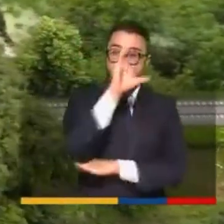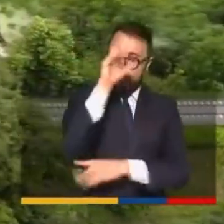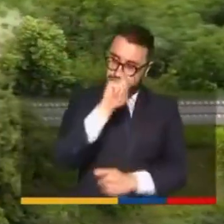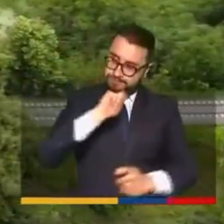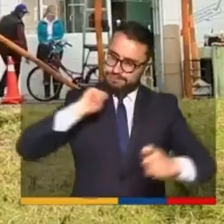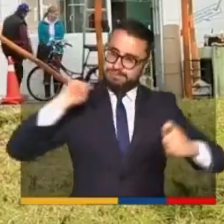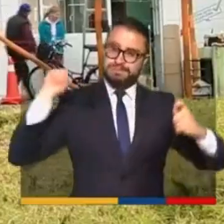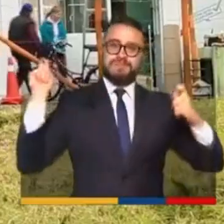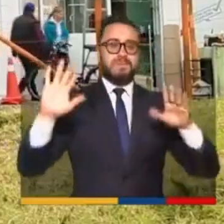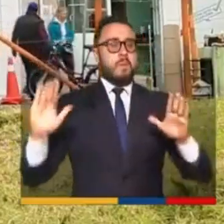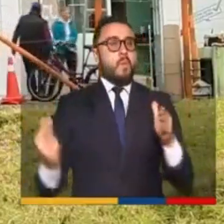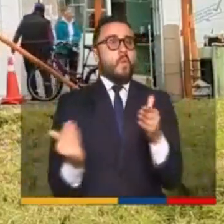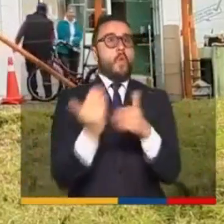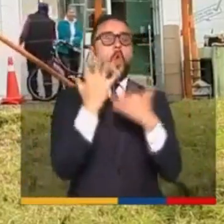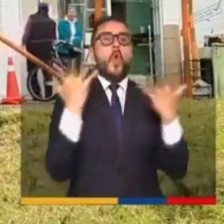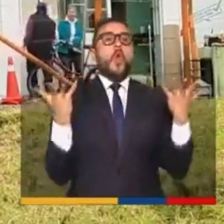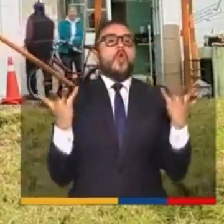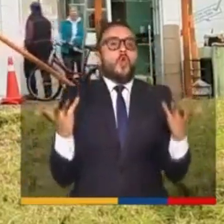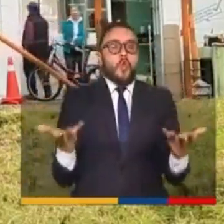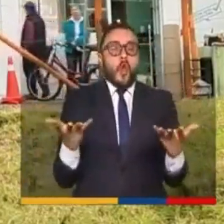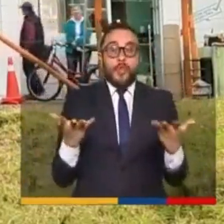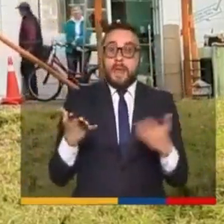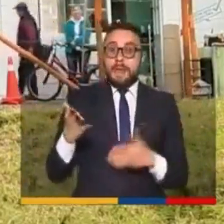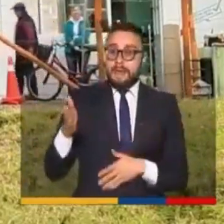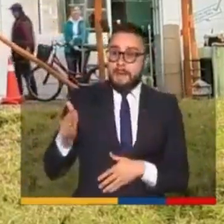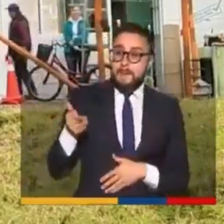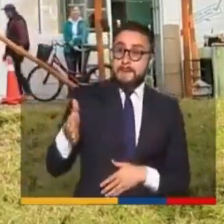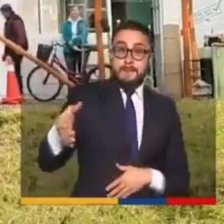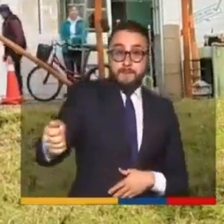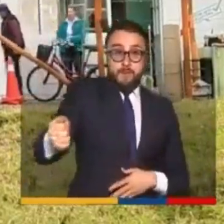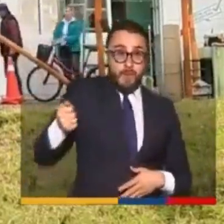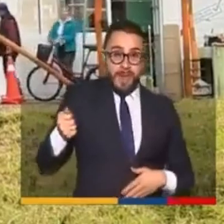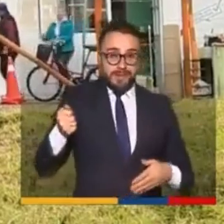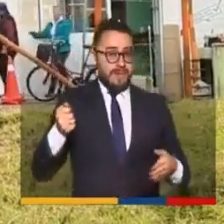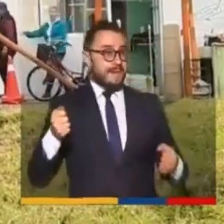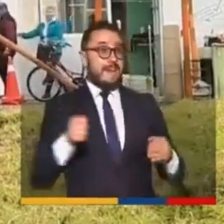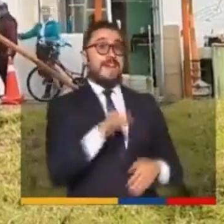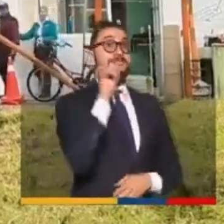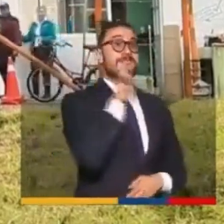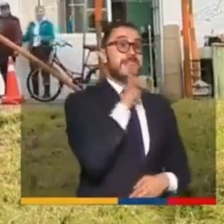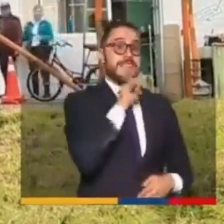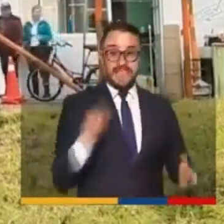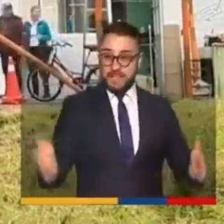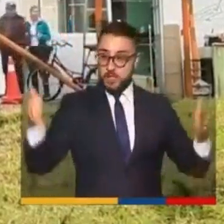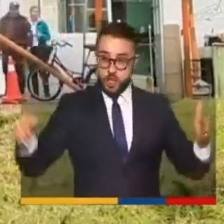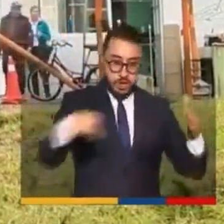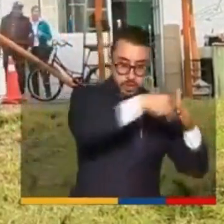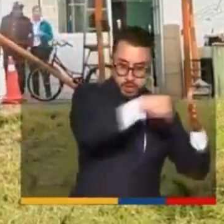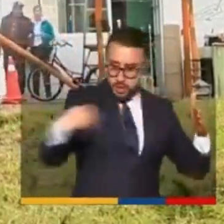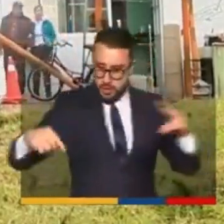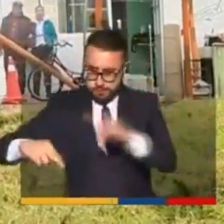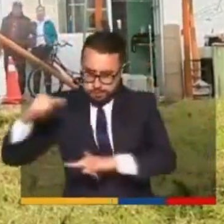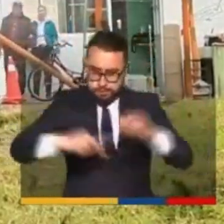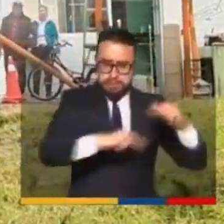el tren Villavicencio-Puerto Gaitán, que empieza a ser construido por el Ejército Nacional.